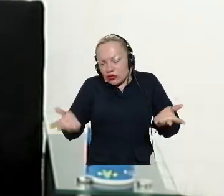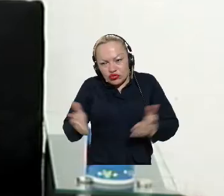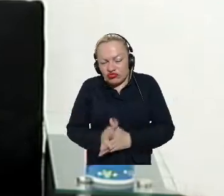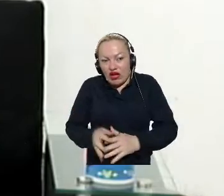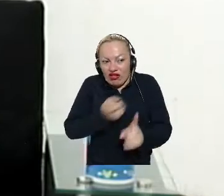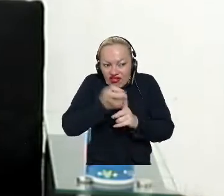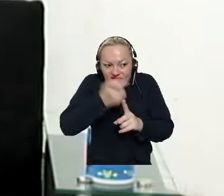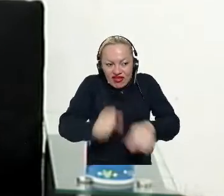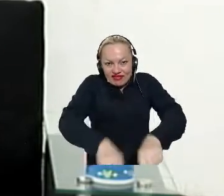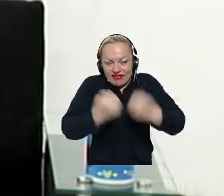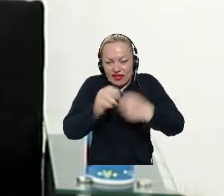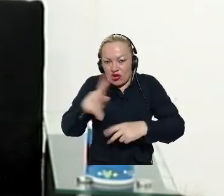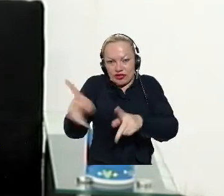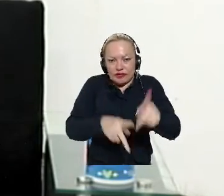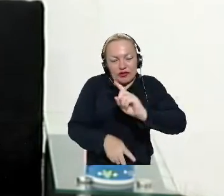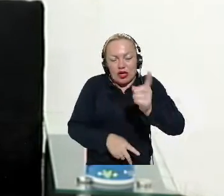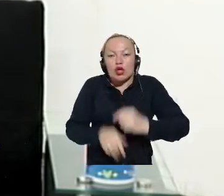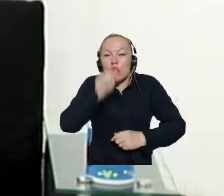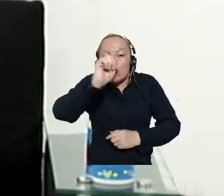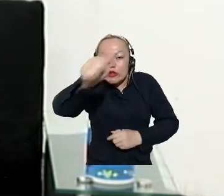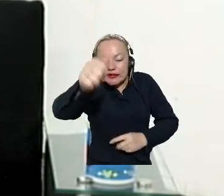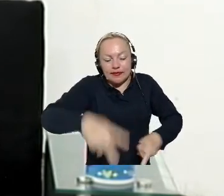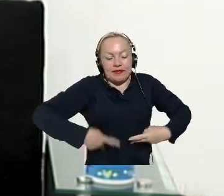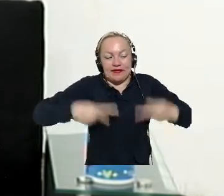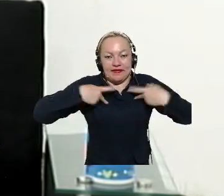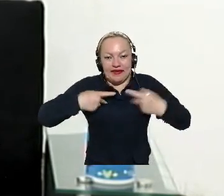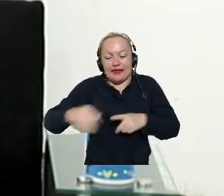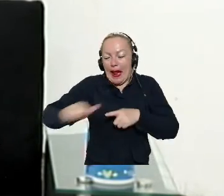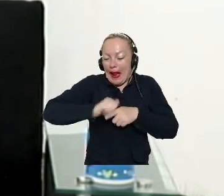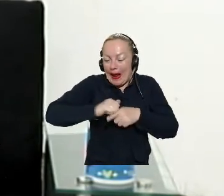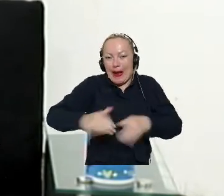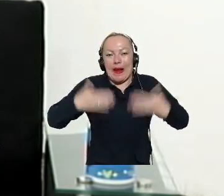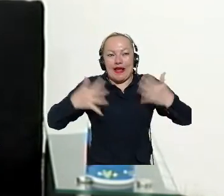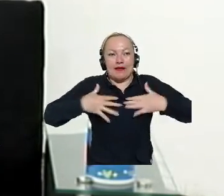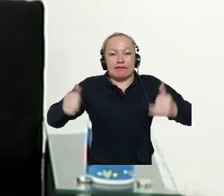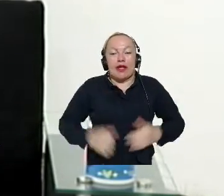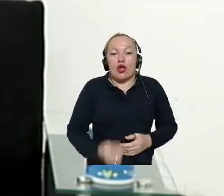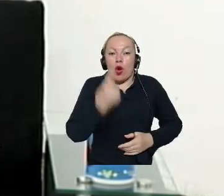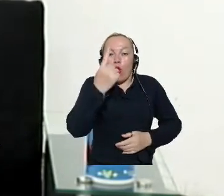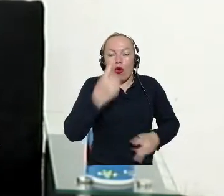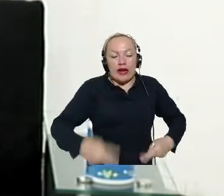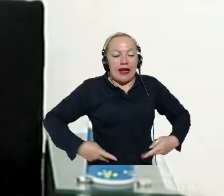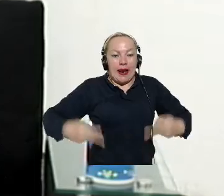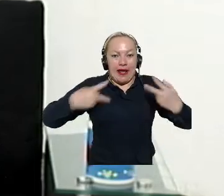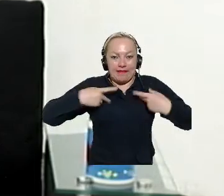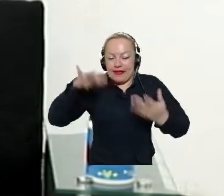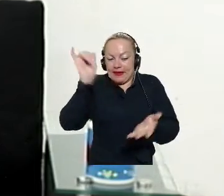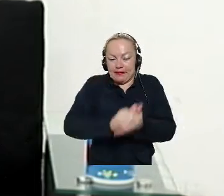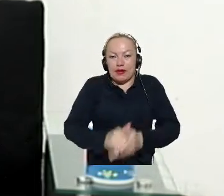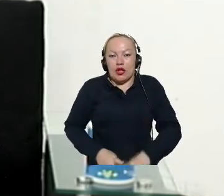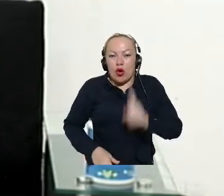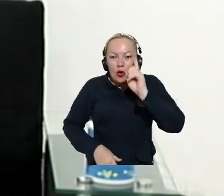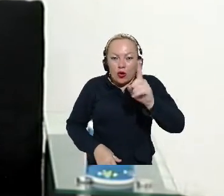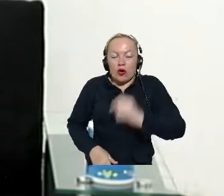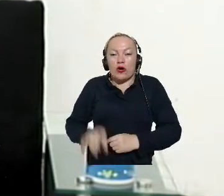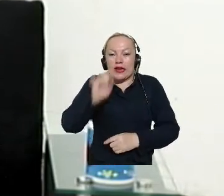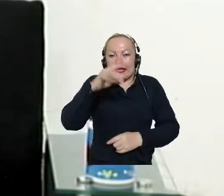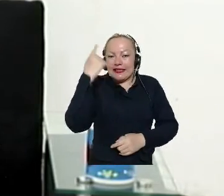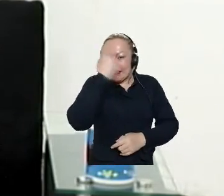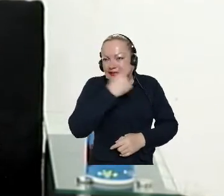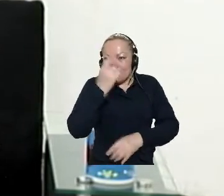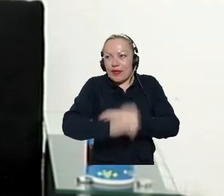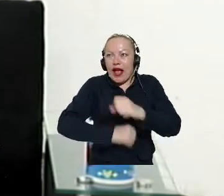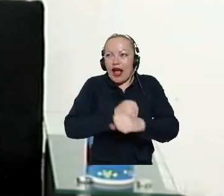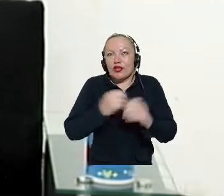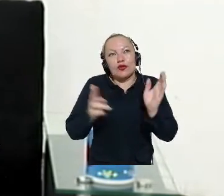nadie. Y seguramente vas a vivir sabroso. Solo hay una vida. Solo tienes un 15 de septiembre del